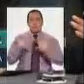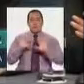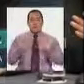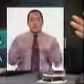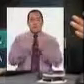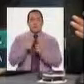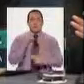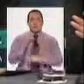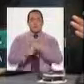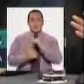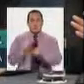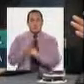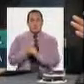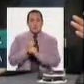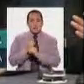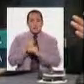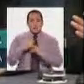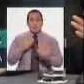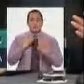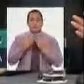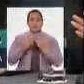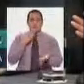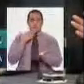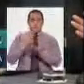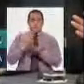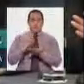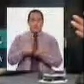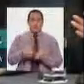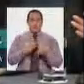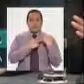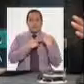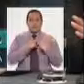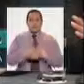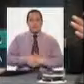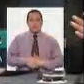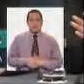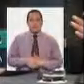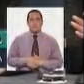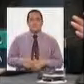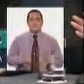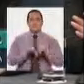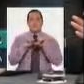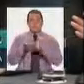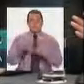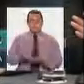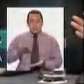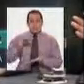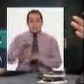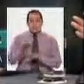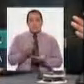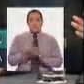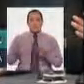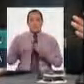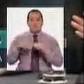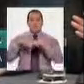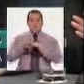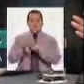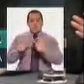Comisión Interamericana, de manera indebida, como lo dijimos en su momento, interpuso el caso ante la